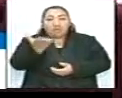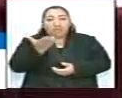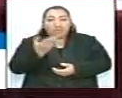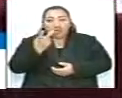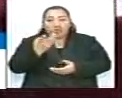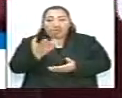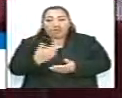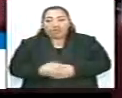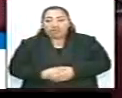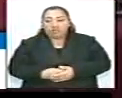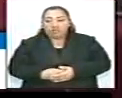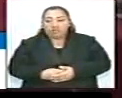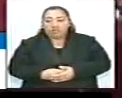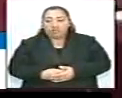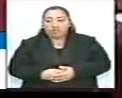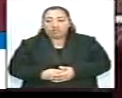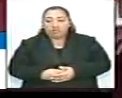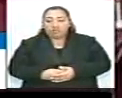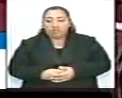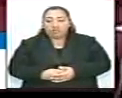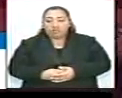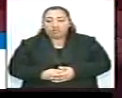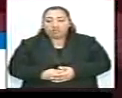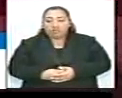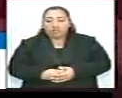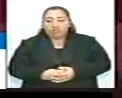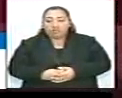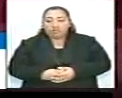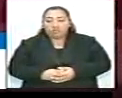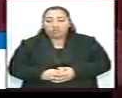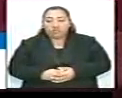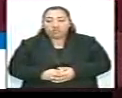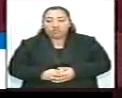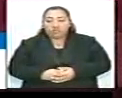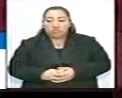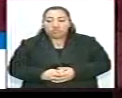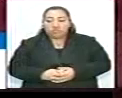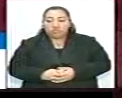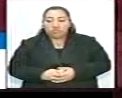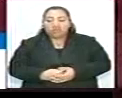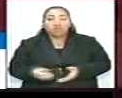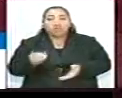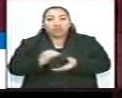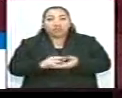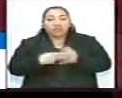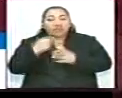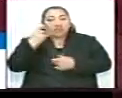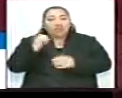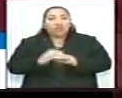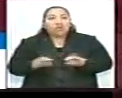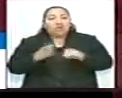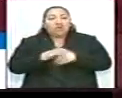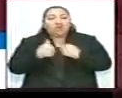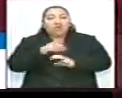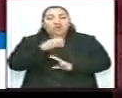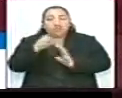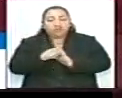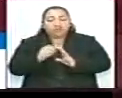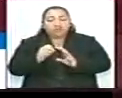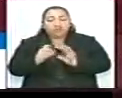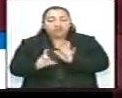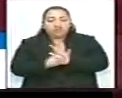2 pedidos. Vamos a tomarlos en consideración, más entendiendo de que estamos tomando un criterio de priorización de los proyectos de